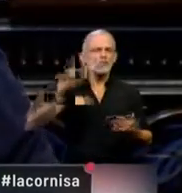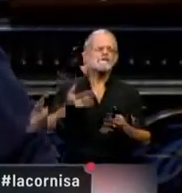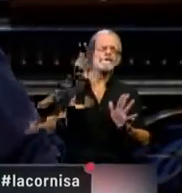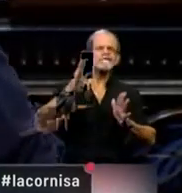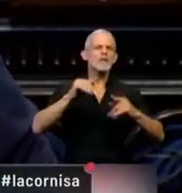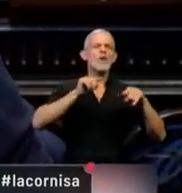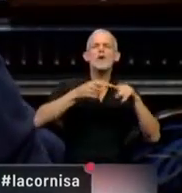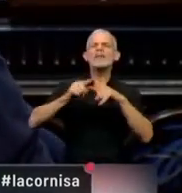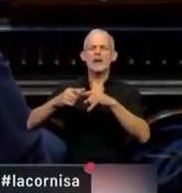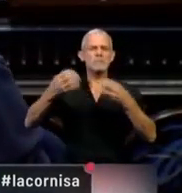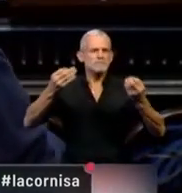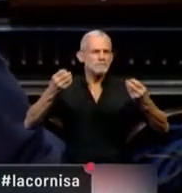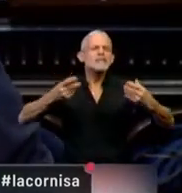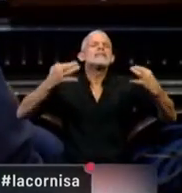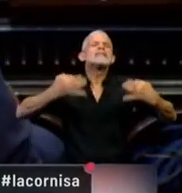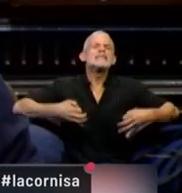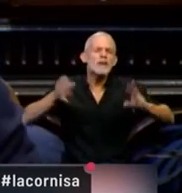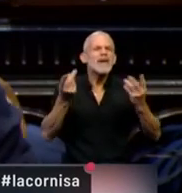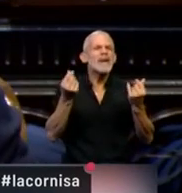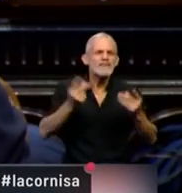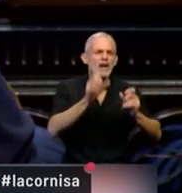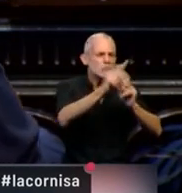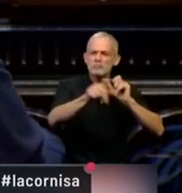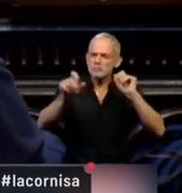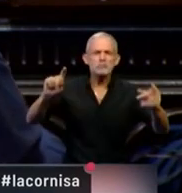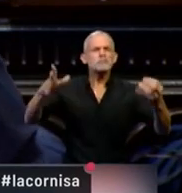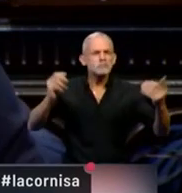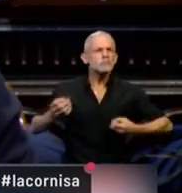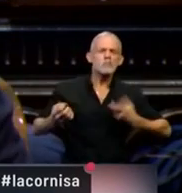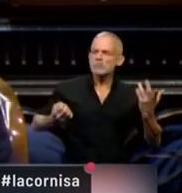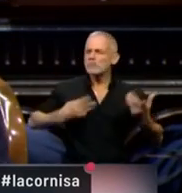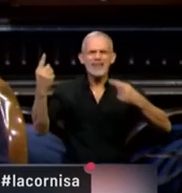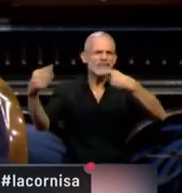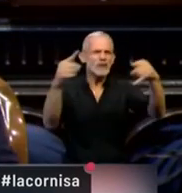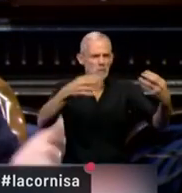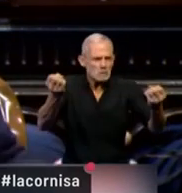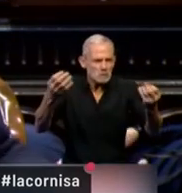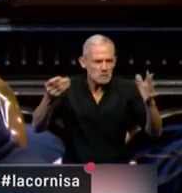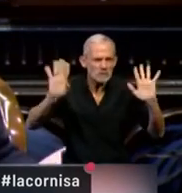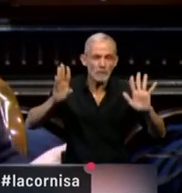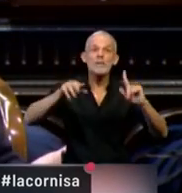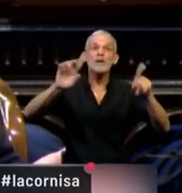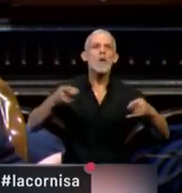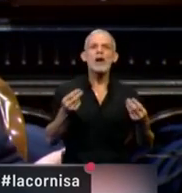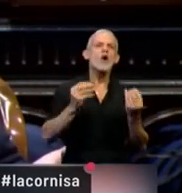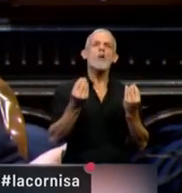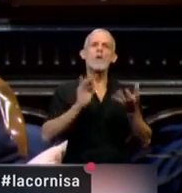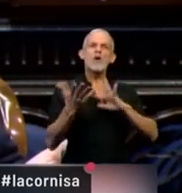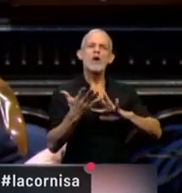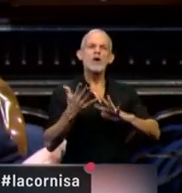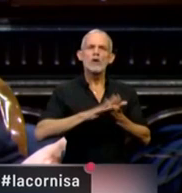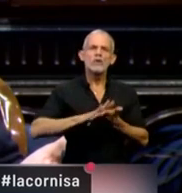las posiciones políticas legítimas, lógicas y de cómo expresamos nuestra diferencia, tenemos que decir cómo.